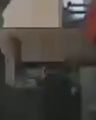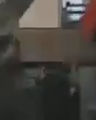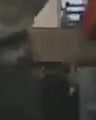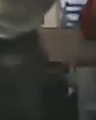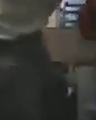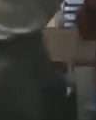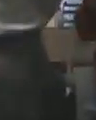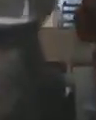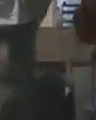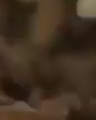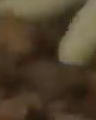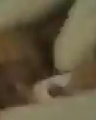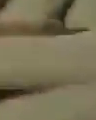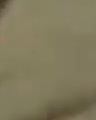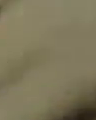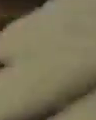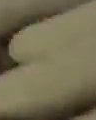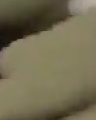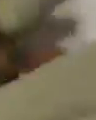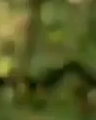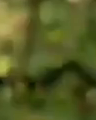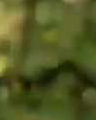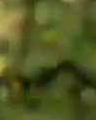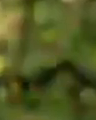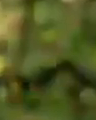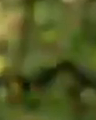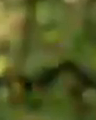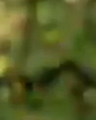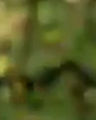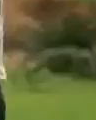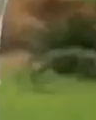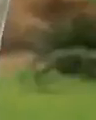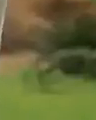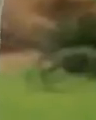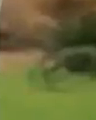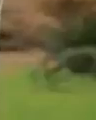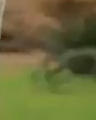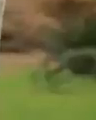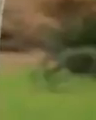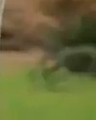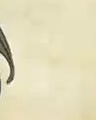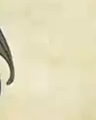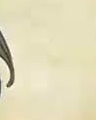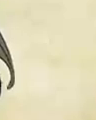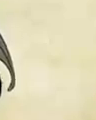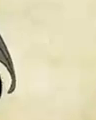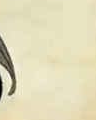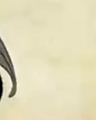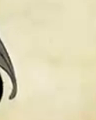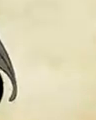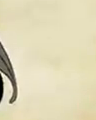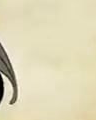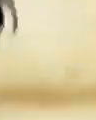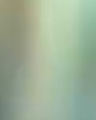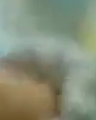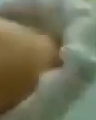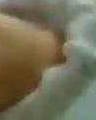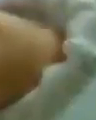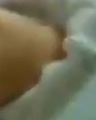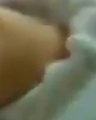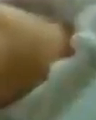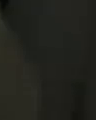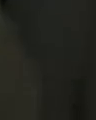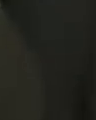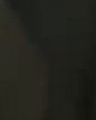hicieron conocer la importancia del cacao. Si todos contamos la historia, vamos a enamorar más gente. El gran cacao.